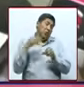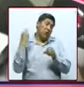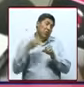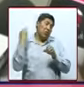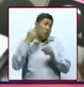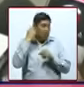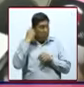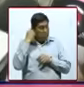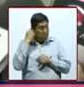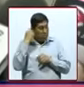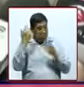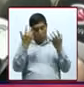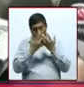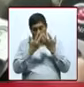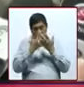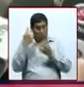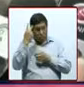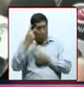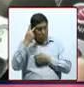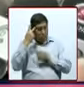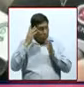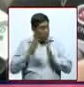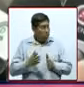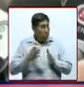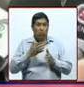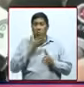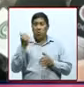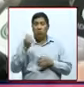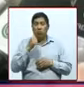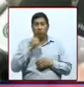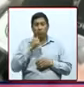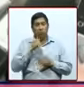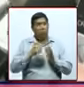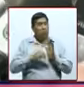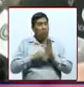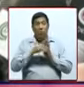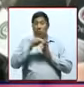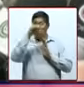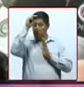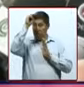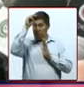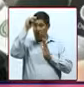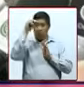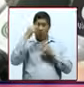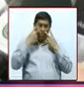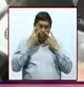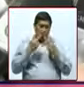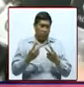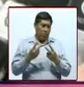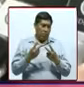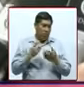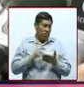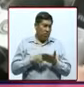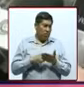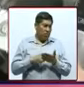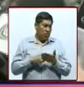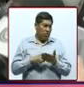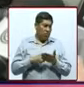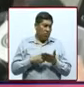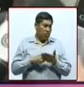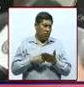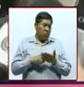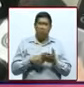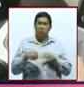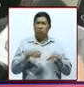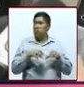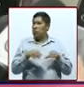este consenso político. Yo creo que hay que tener madurez política en el sentido de ver que este encuentro